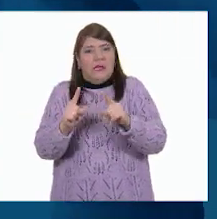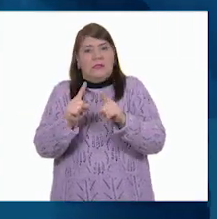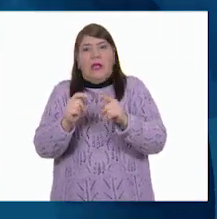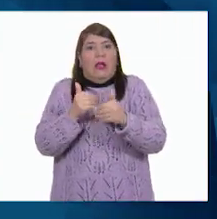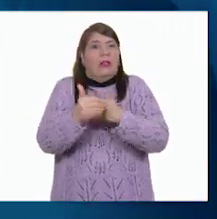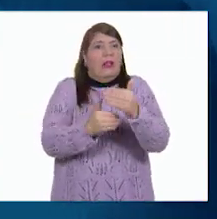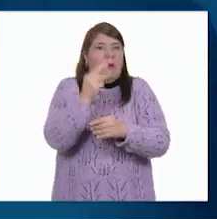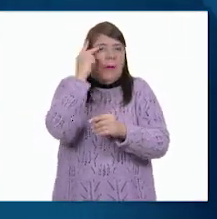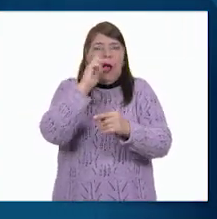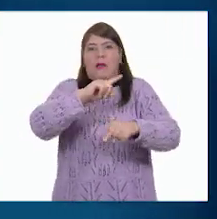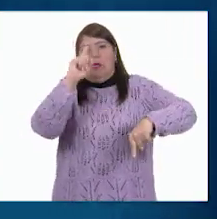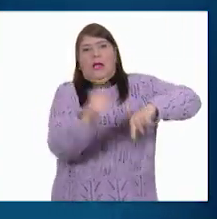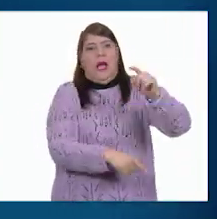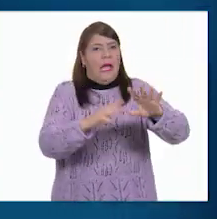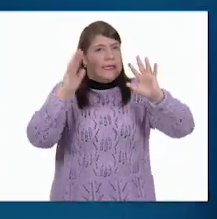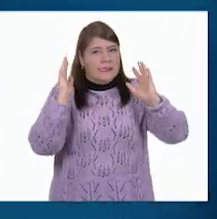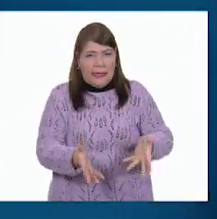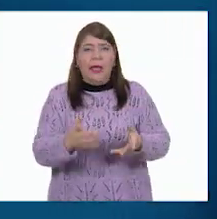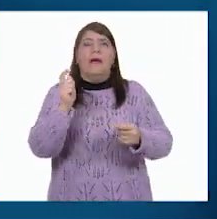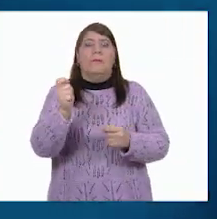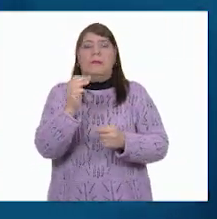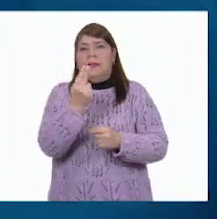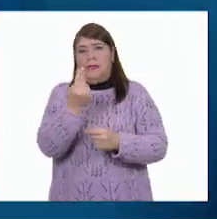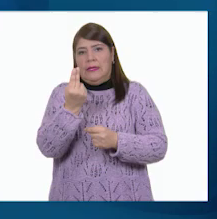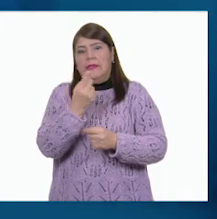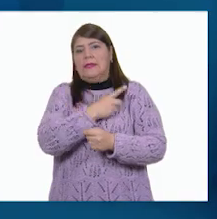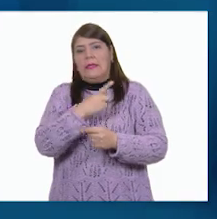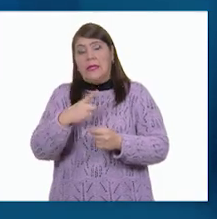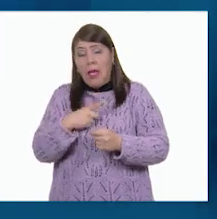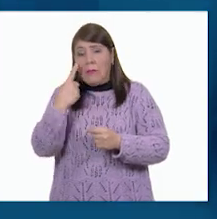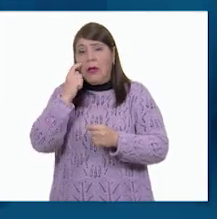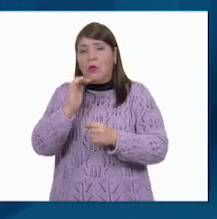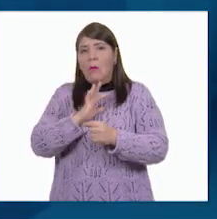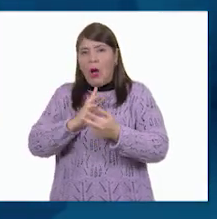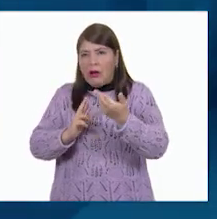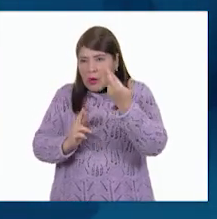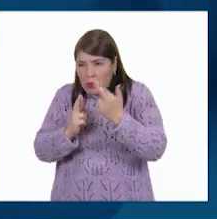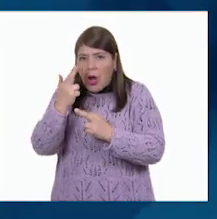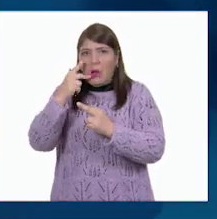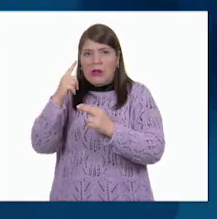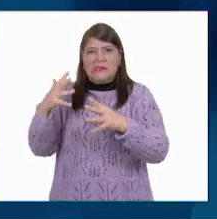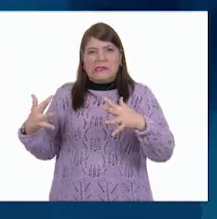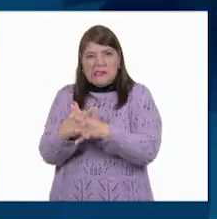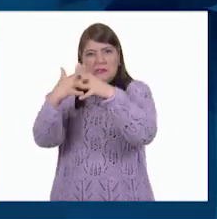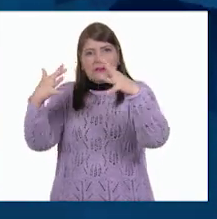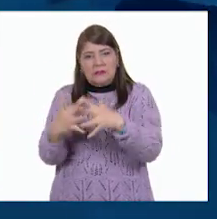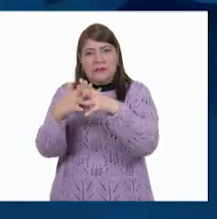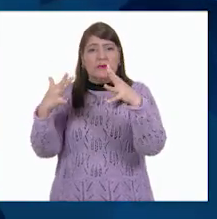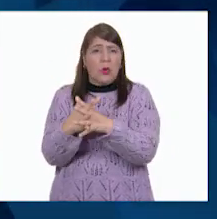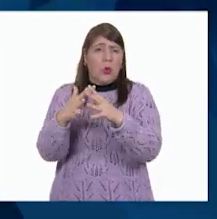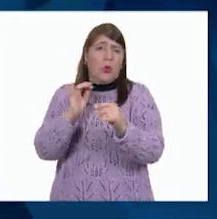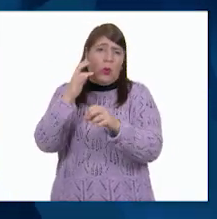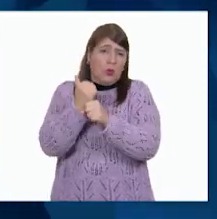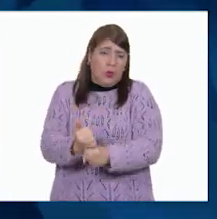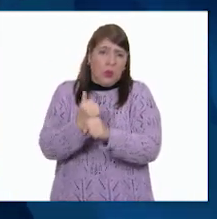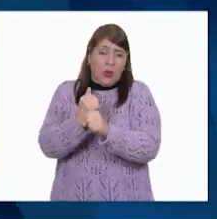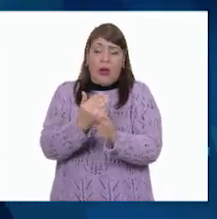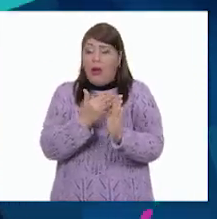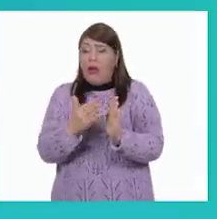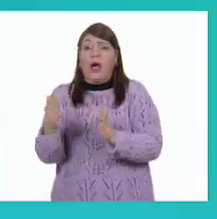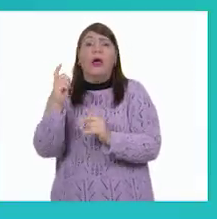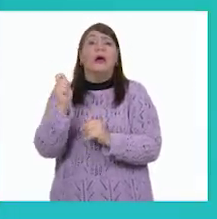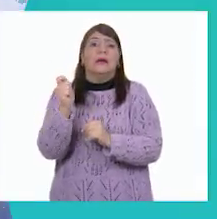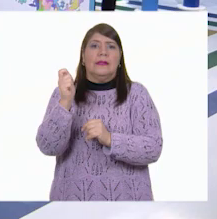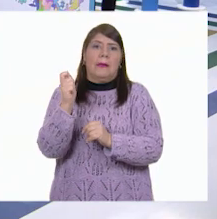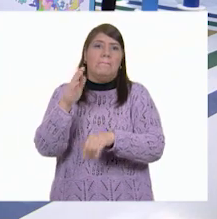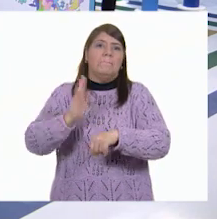progreso porfirianos para adentrarse en una sangrienta lucha que se prolongaría durante más de una década.